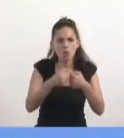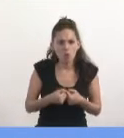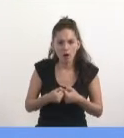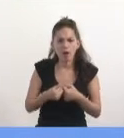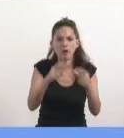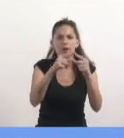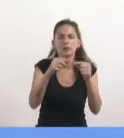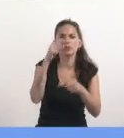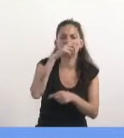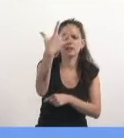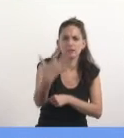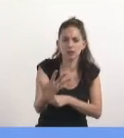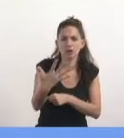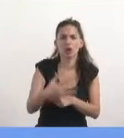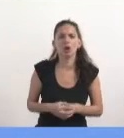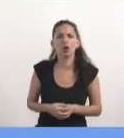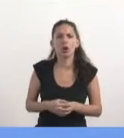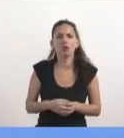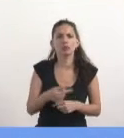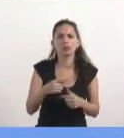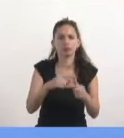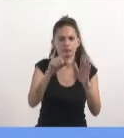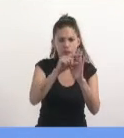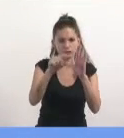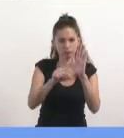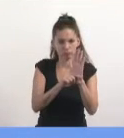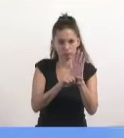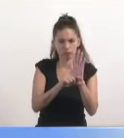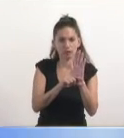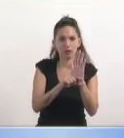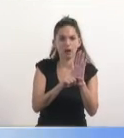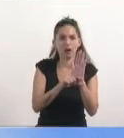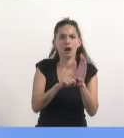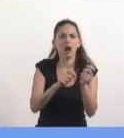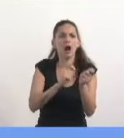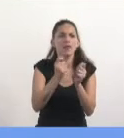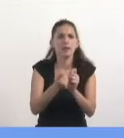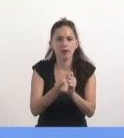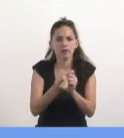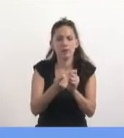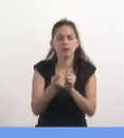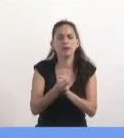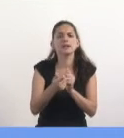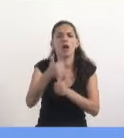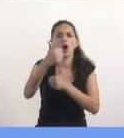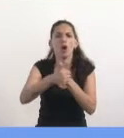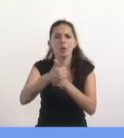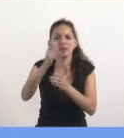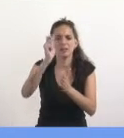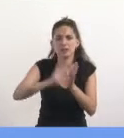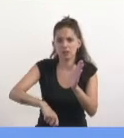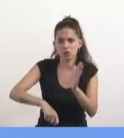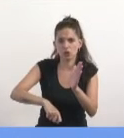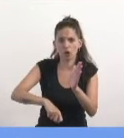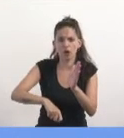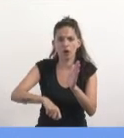artículo 75, inciso 2, el tema de la transferencia de competencias y funciones. Pero en modo alguno dice,